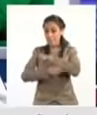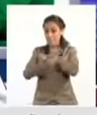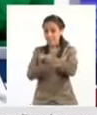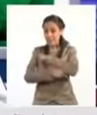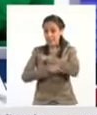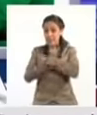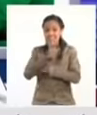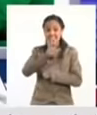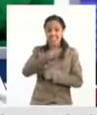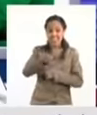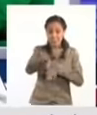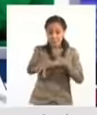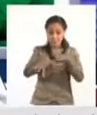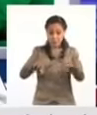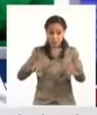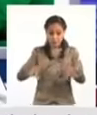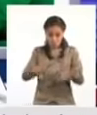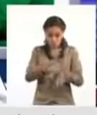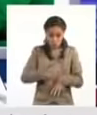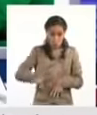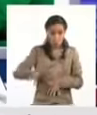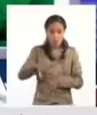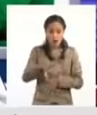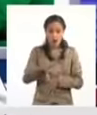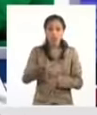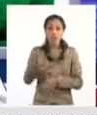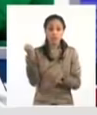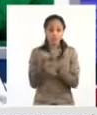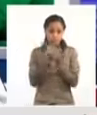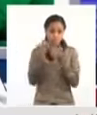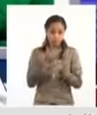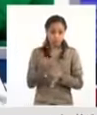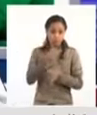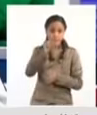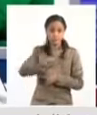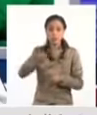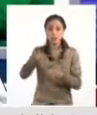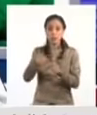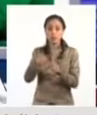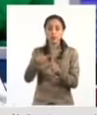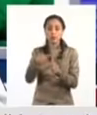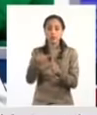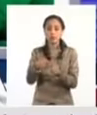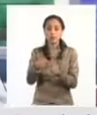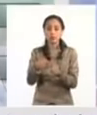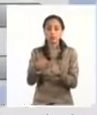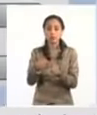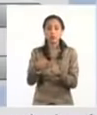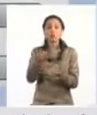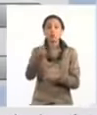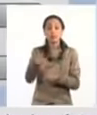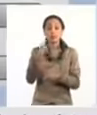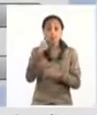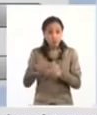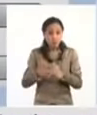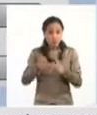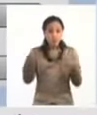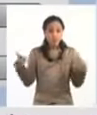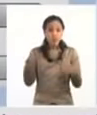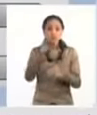territorios que han certificado casos de COVID-19, la cifra ya asciende a